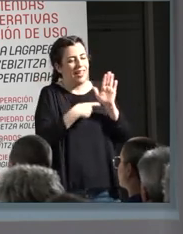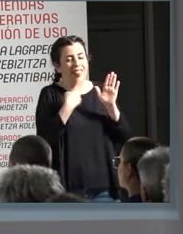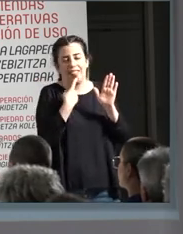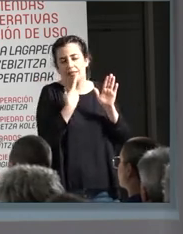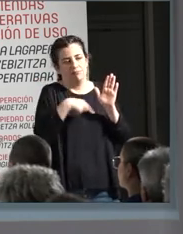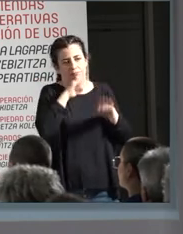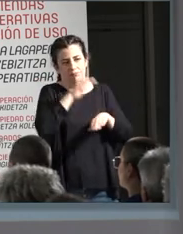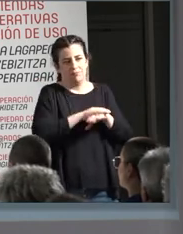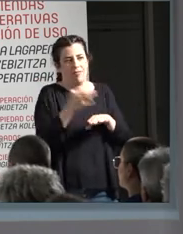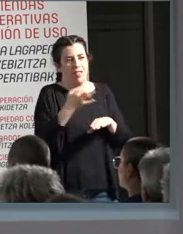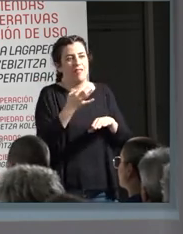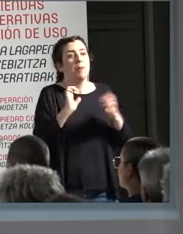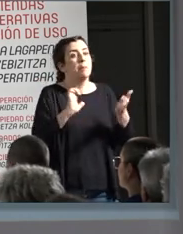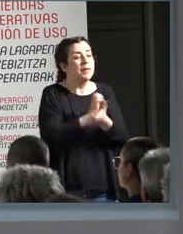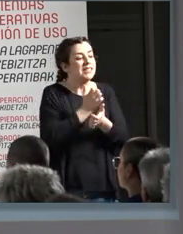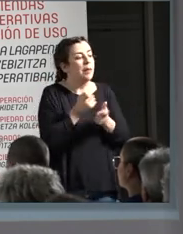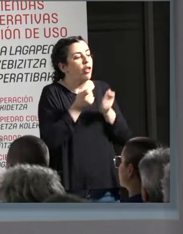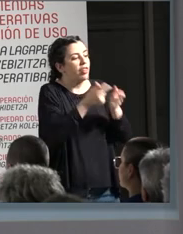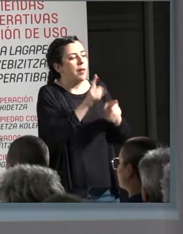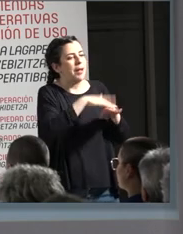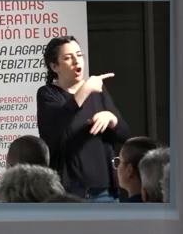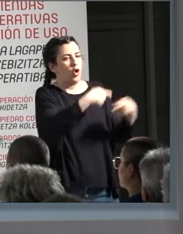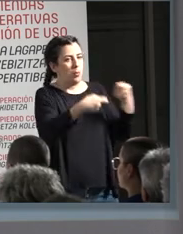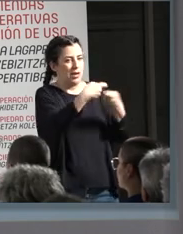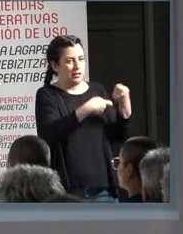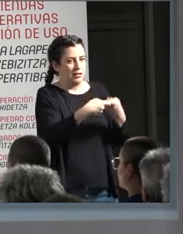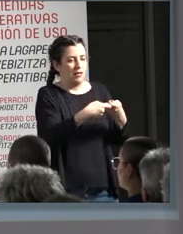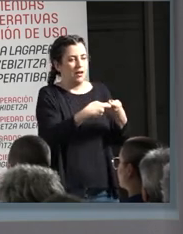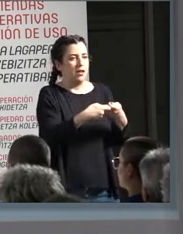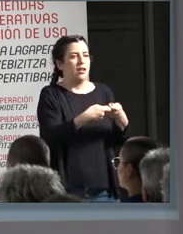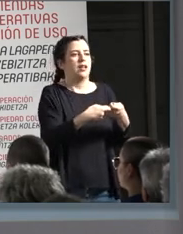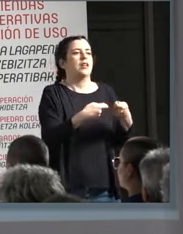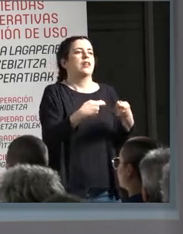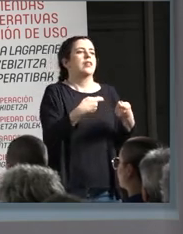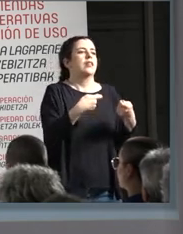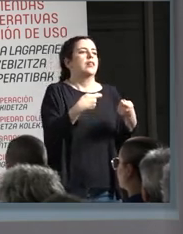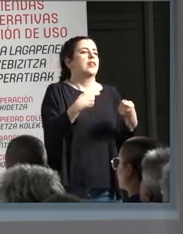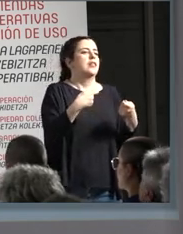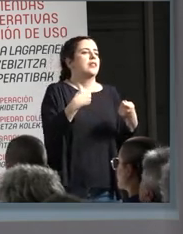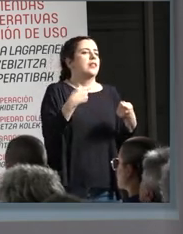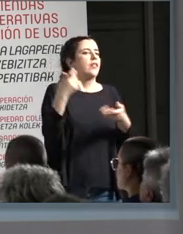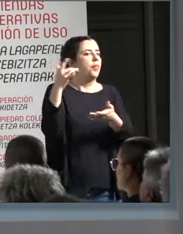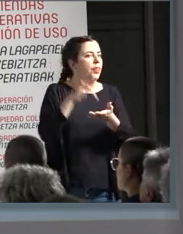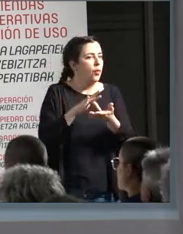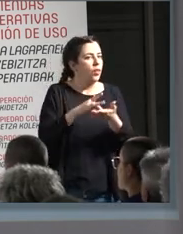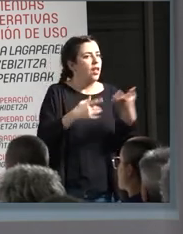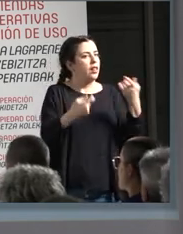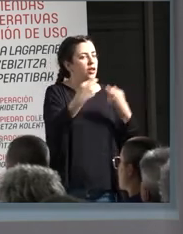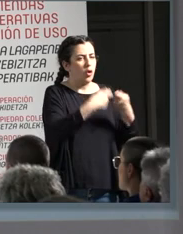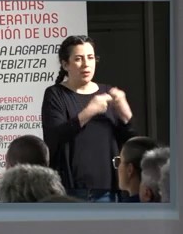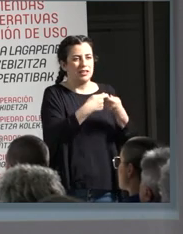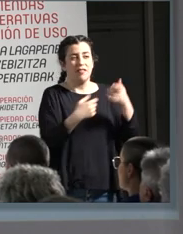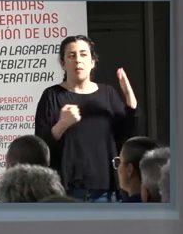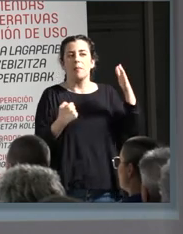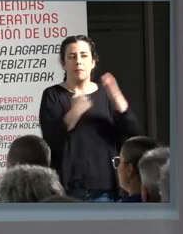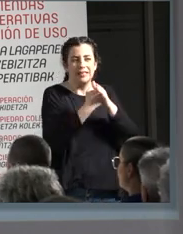El préstamo se hace a la cooperativa. ¿Cómo vemos el endeudamiento de la cooperativa, los ratios de endeudamiento máximo?